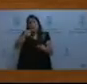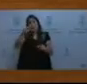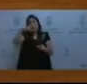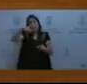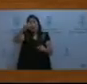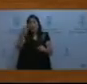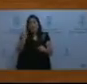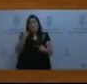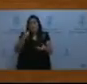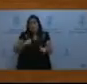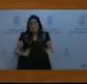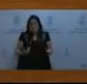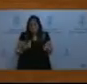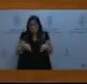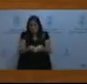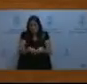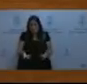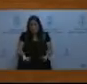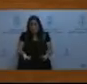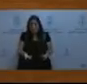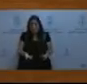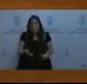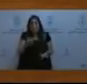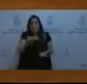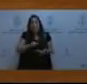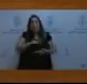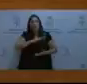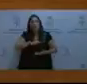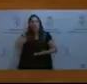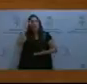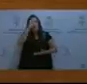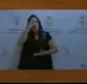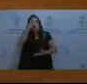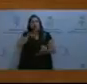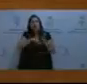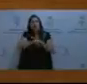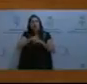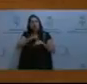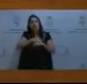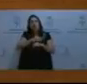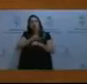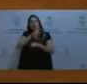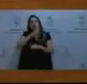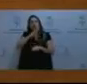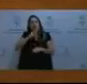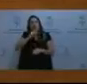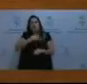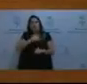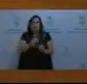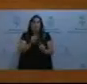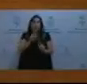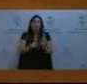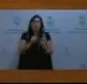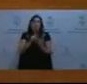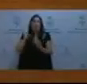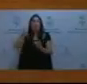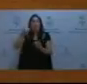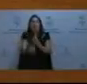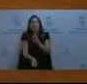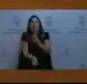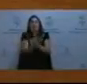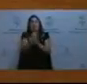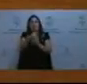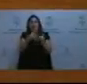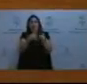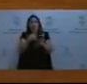qué vamos a expropiar más. Y mire, el potencial didáctico científico, el recurso clave, tanto para la conservación del bien como para generar riqueza en Asturias, no lo hemos hecho de ninguna